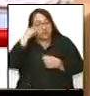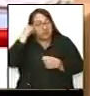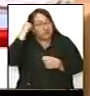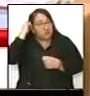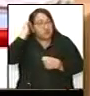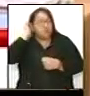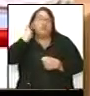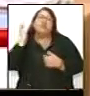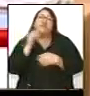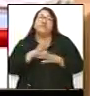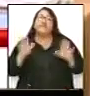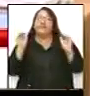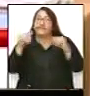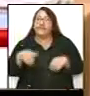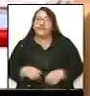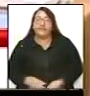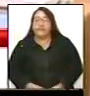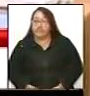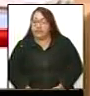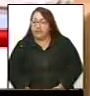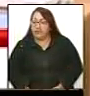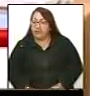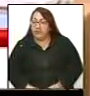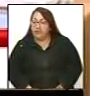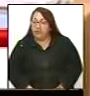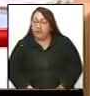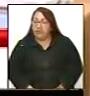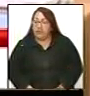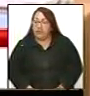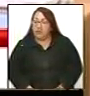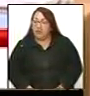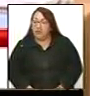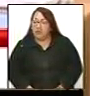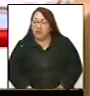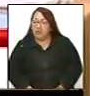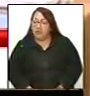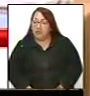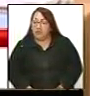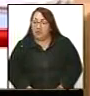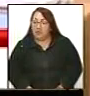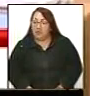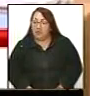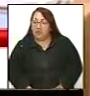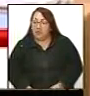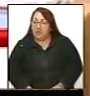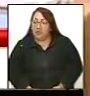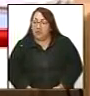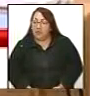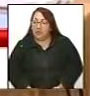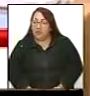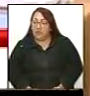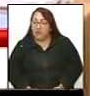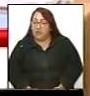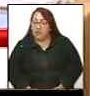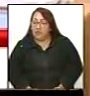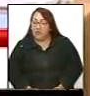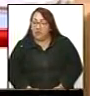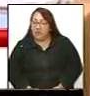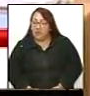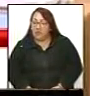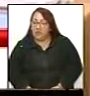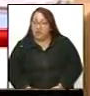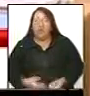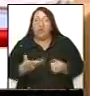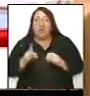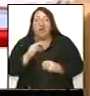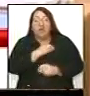ha fracasado. Y los resultados de evaluación censal seguramente lo van a decir ahora cuando la ministra nos pueda presentar